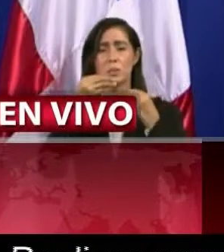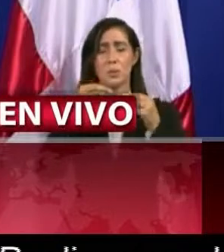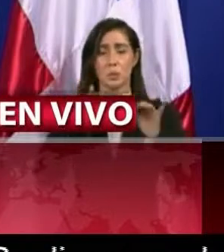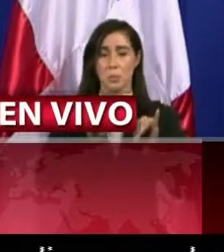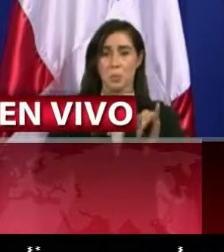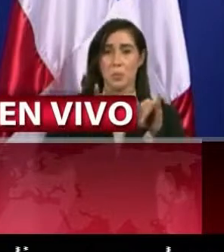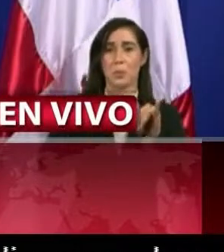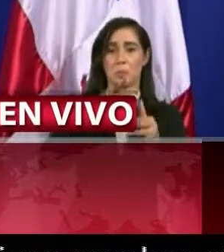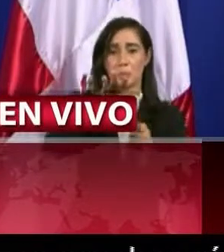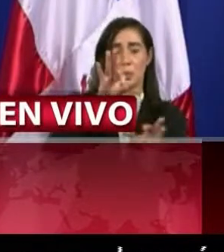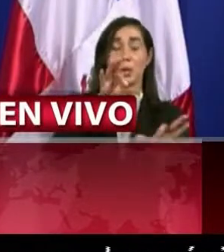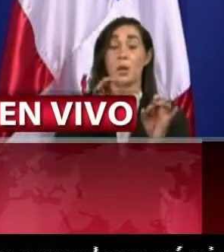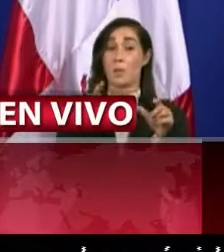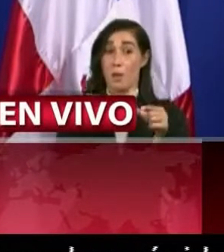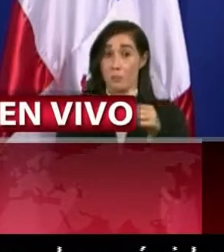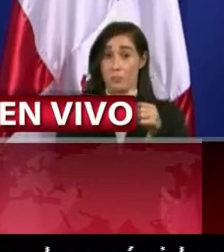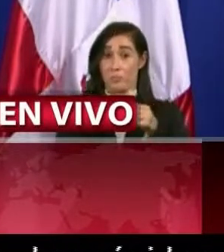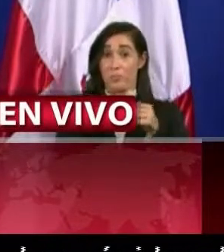de primera necesidad.